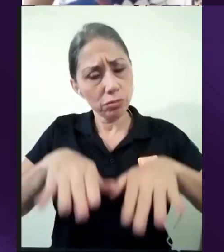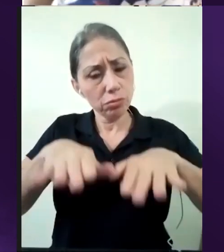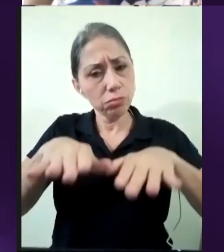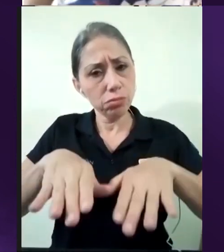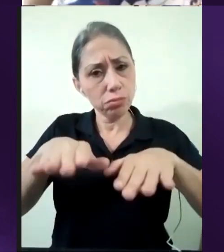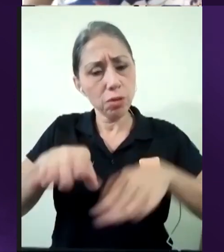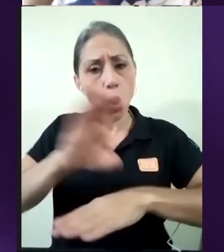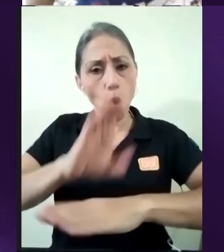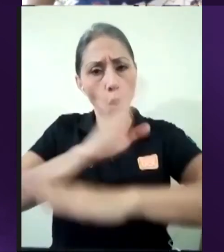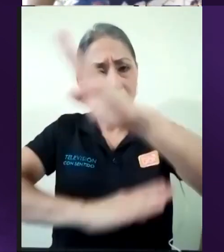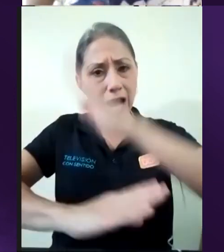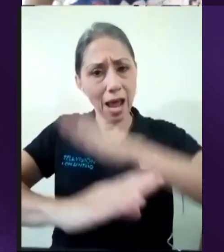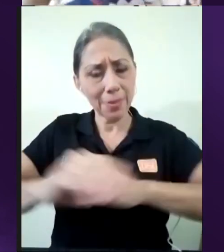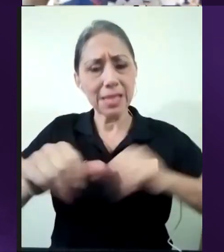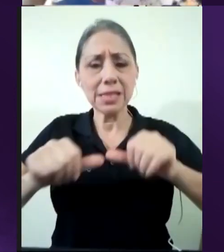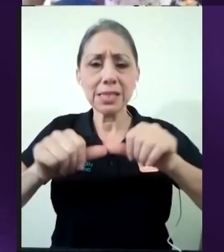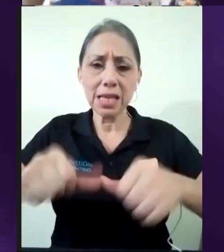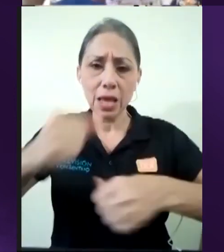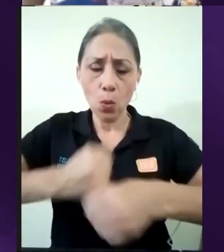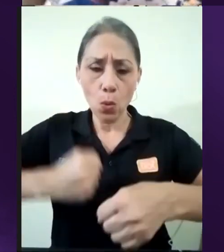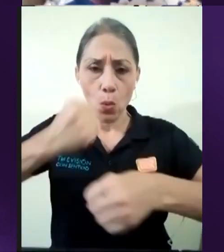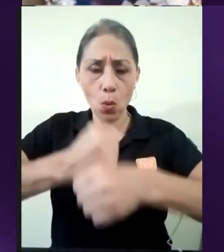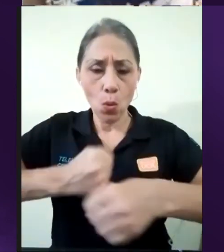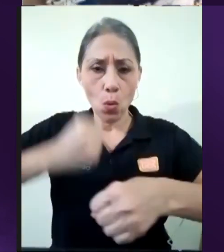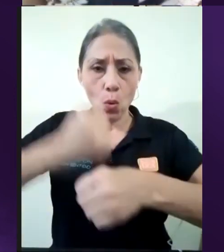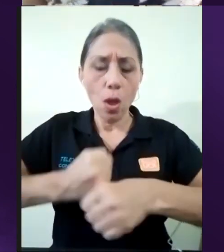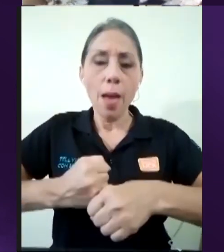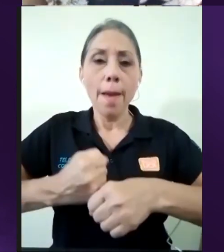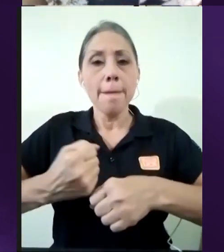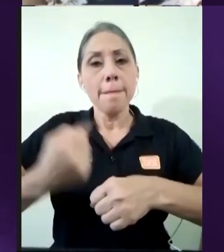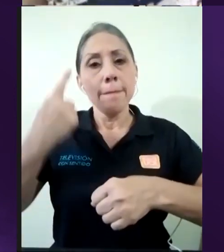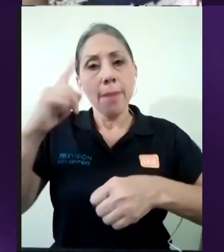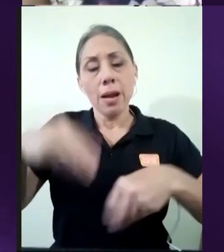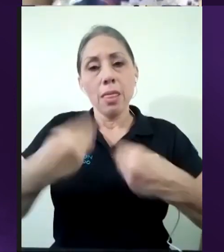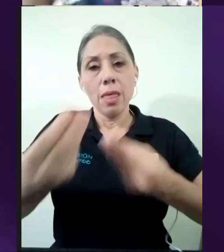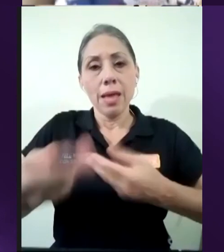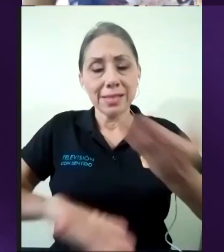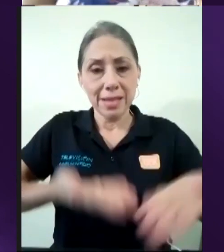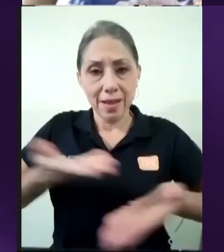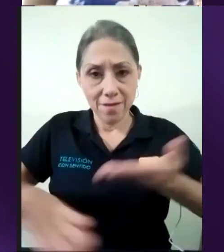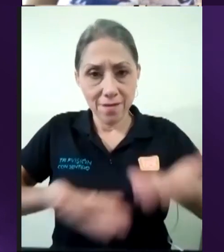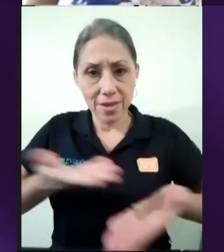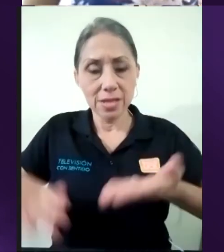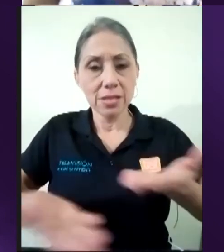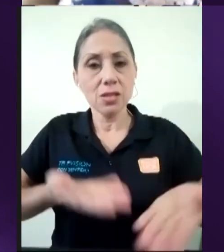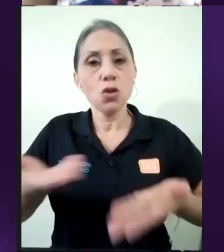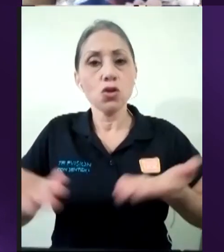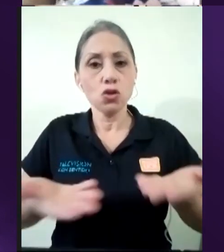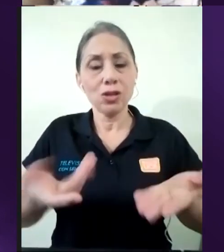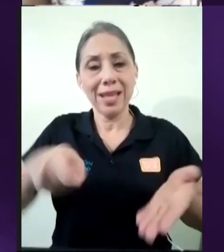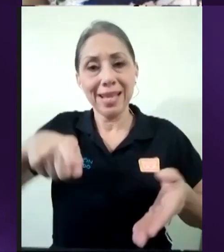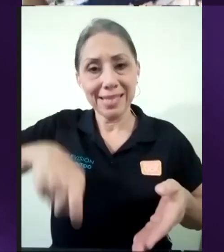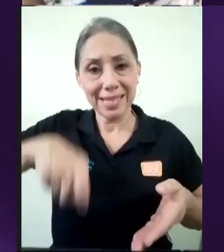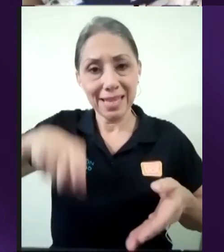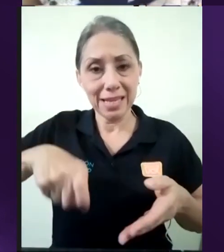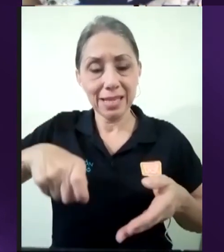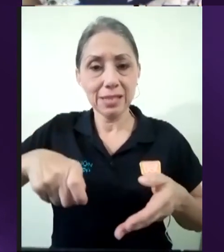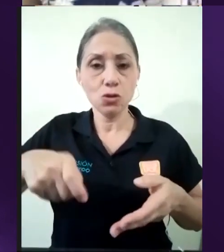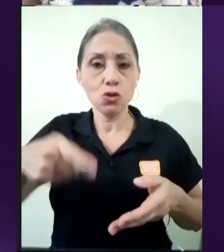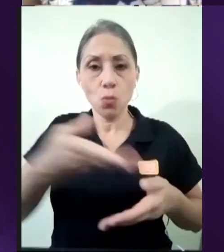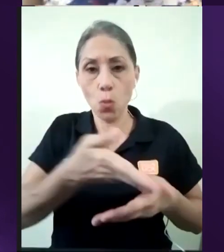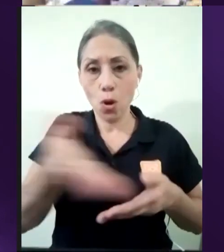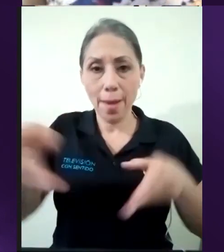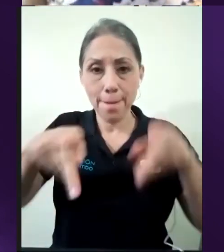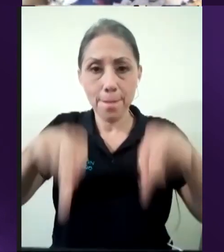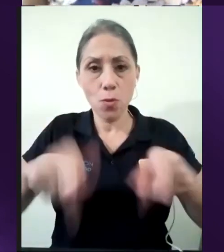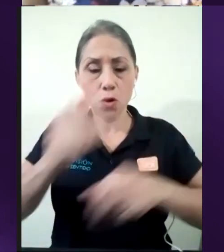sigue funcionando para que puedan brindarles todos los servicios que sean requeridos por la población con discapacidad, y